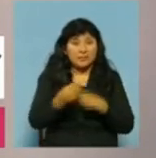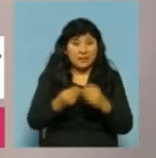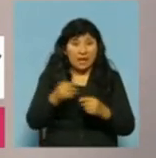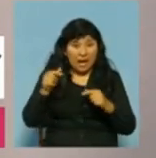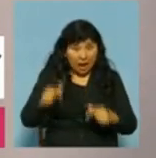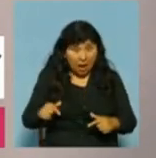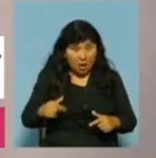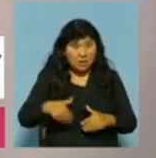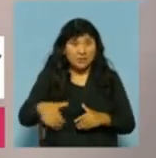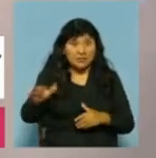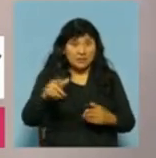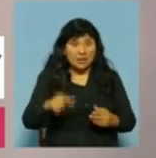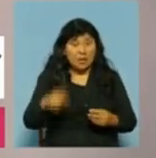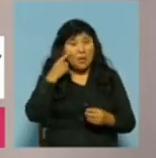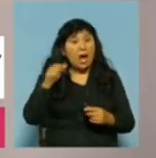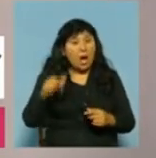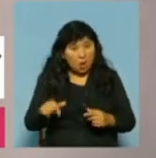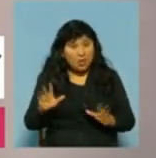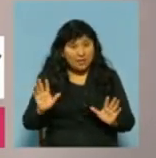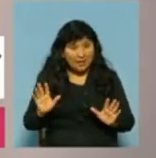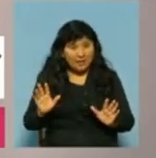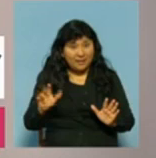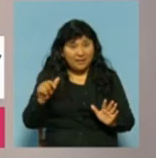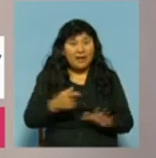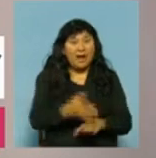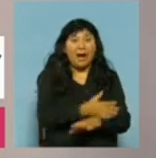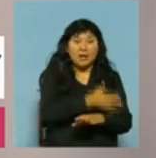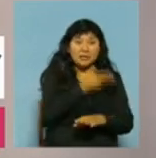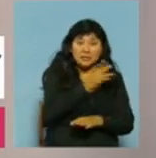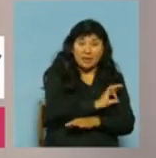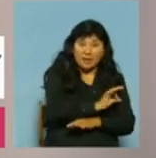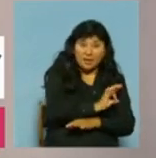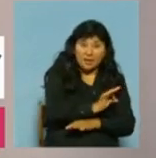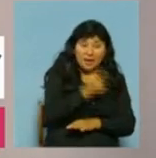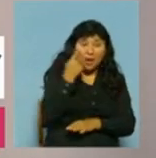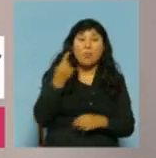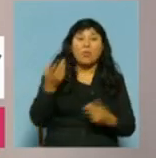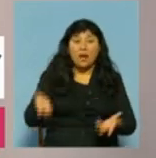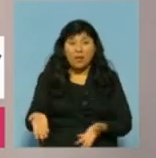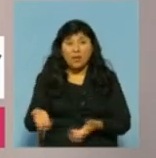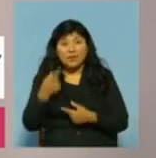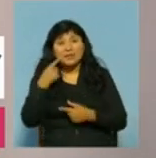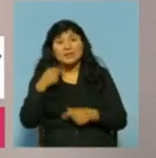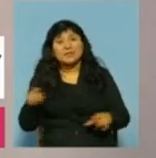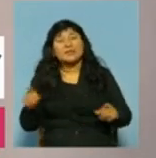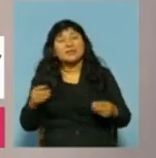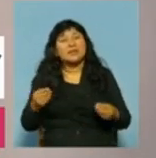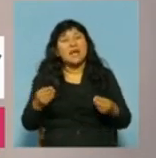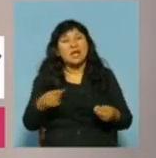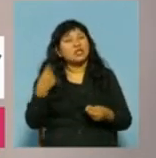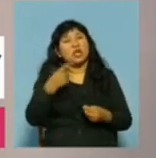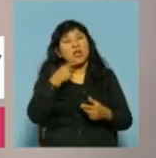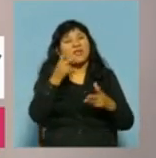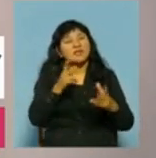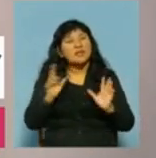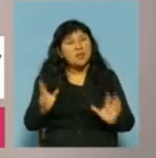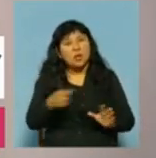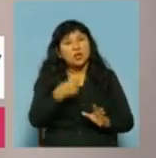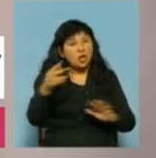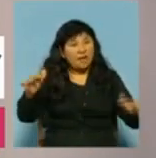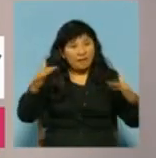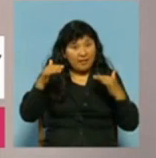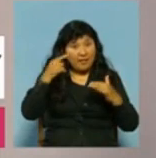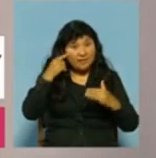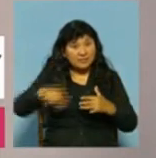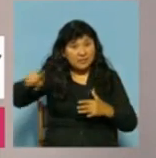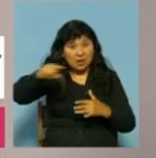porque ahora y no antes pero que nosotros le decimos un poco a toda la gente que nos escucha y a todos a todos